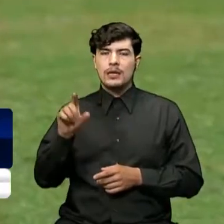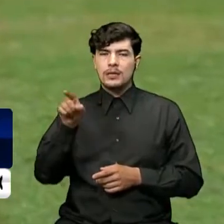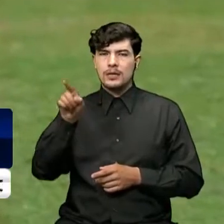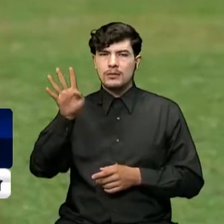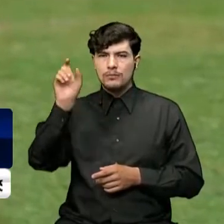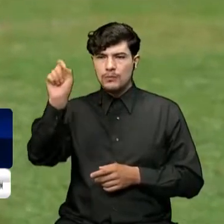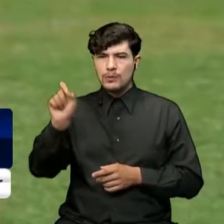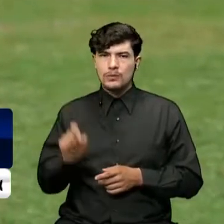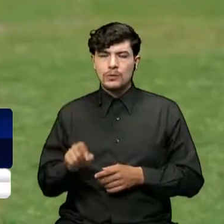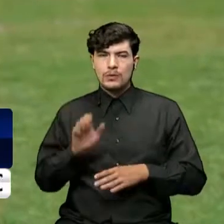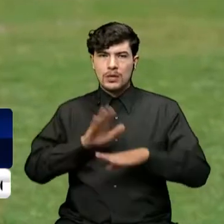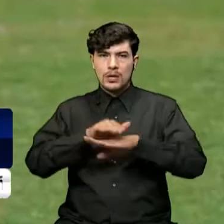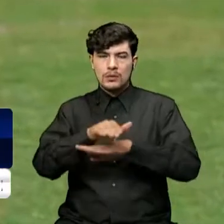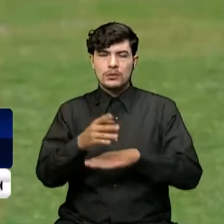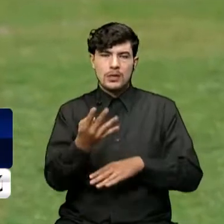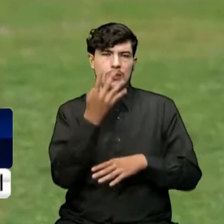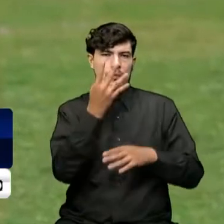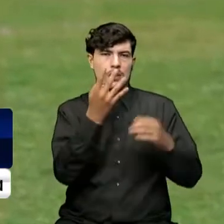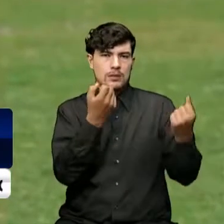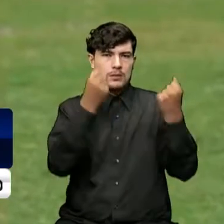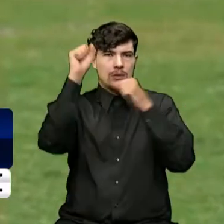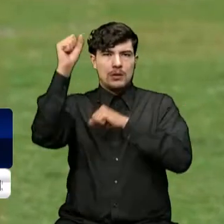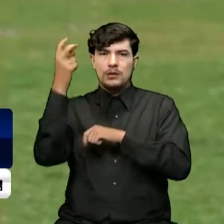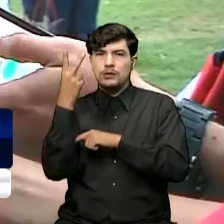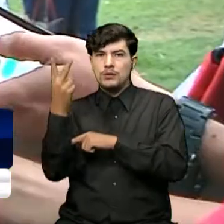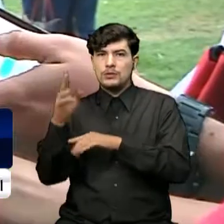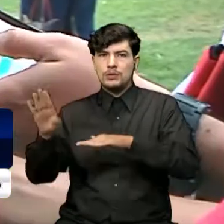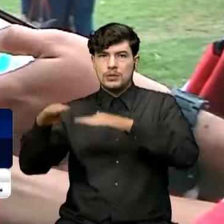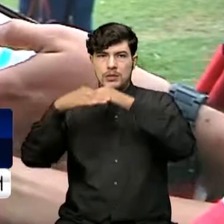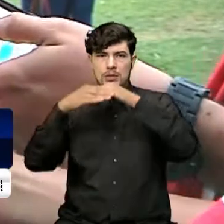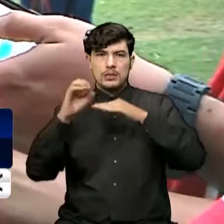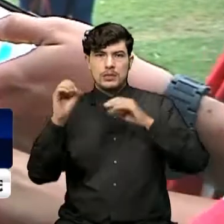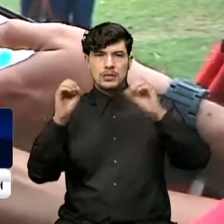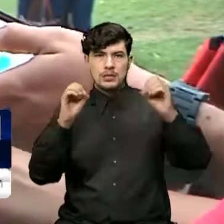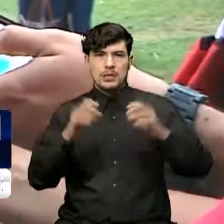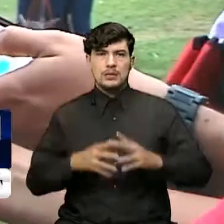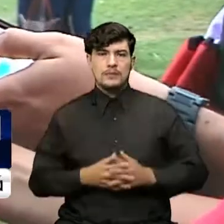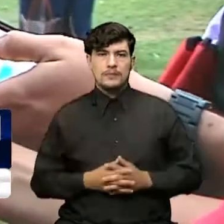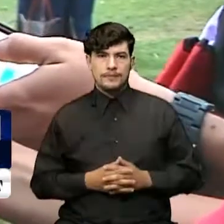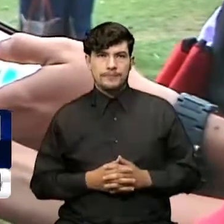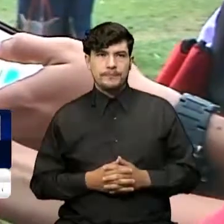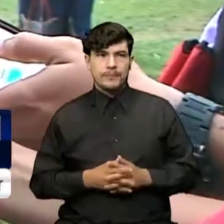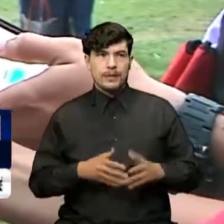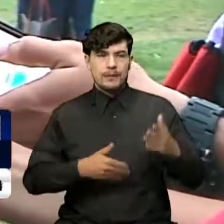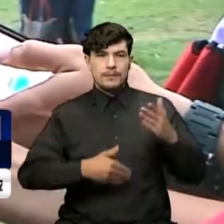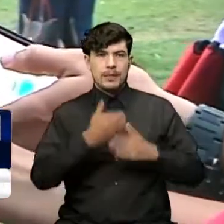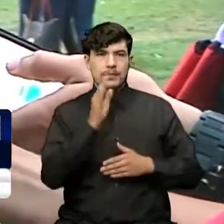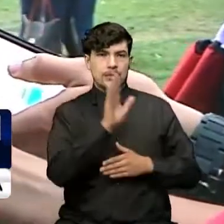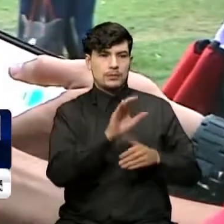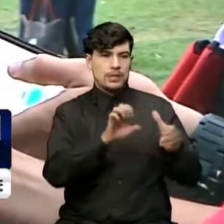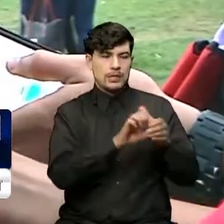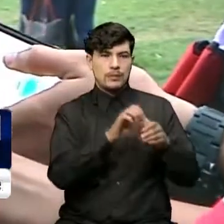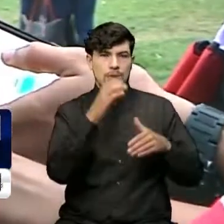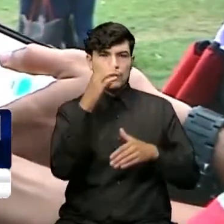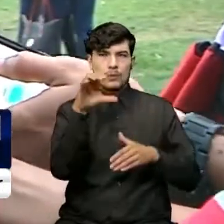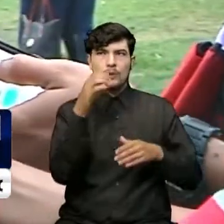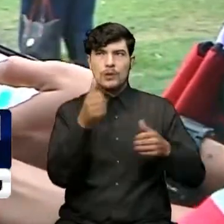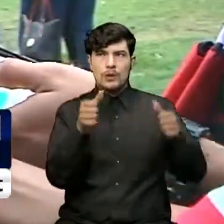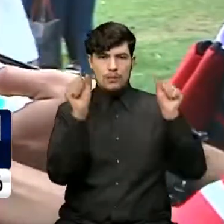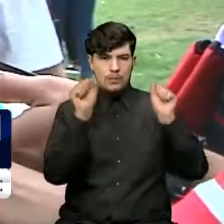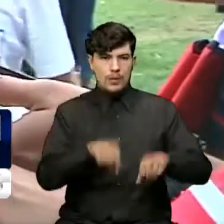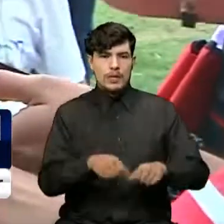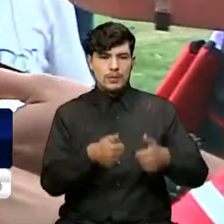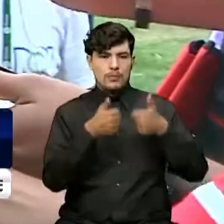14 puntos producto de cuatro victorias y dos empates inicialmente el equipo se pudo poner en ventaja y